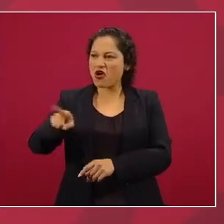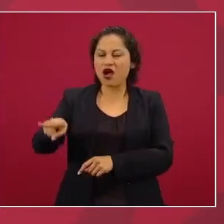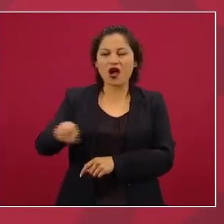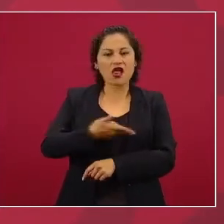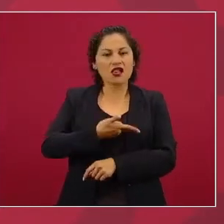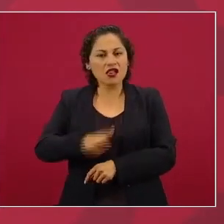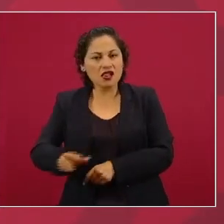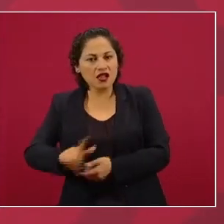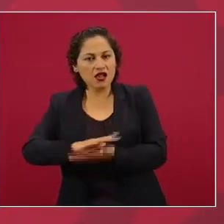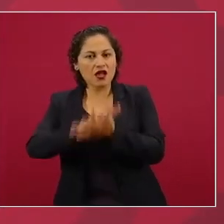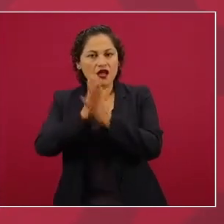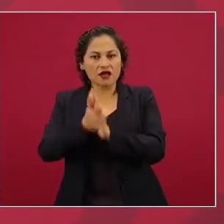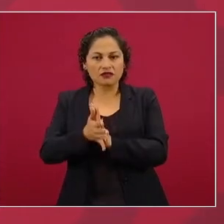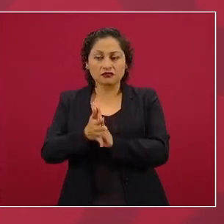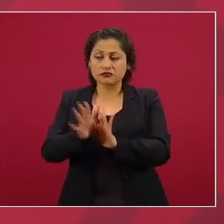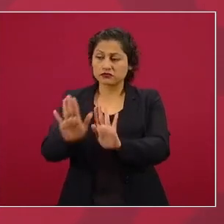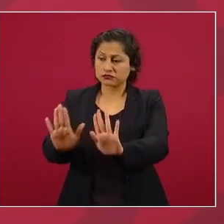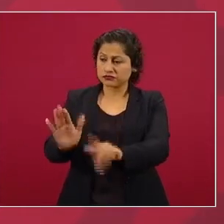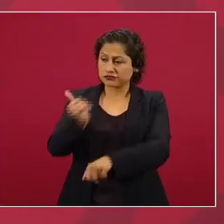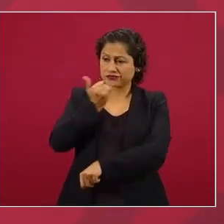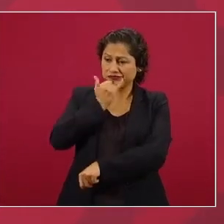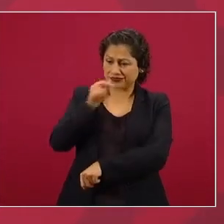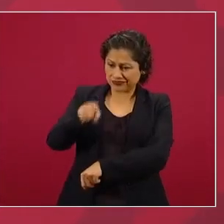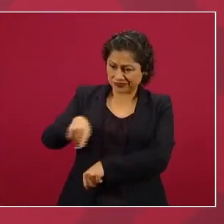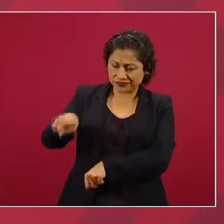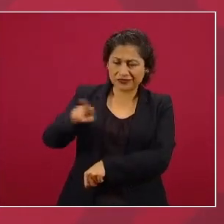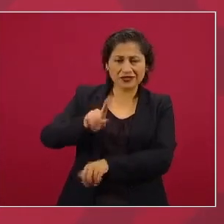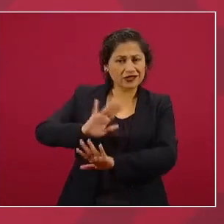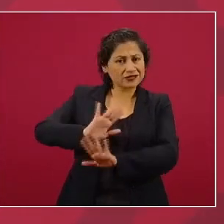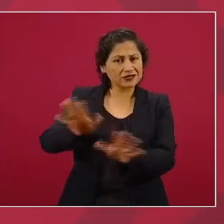de que nosotros vamos adelante, no nos van